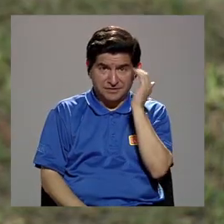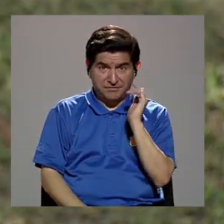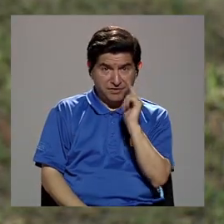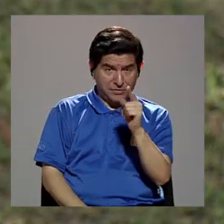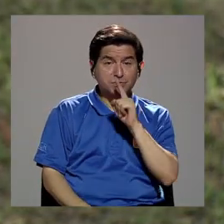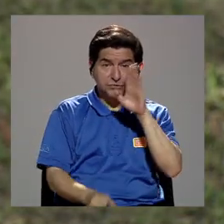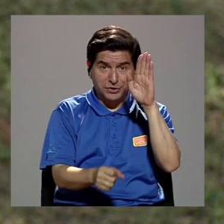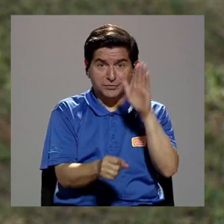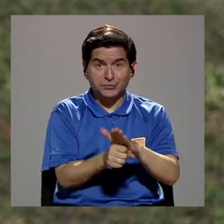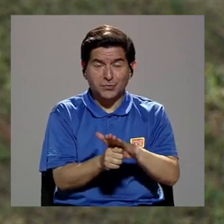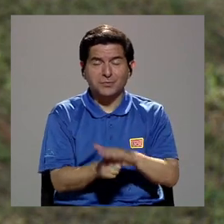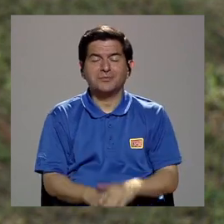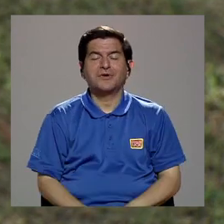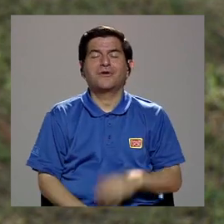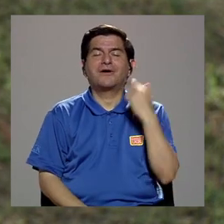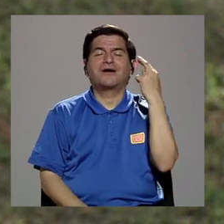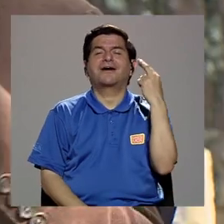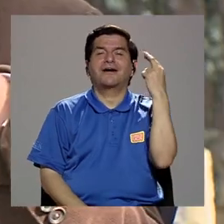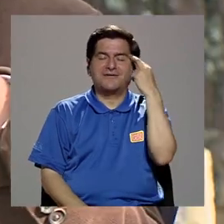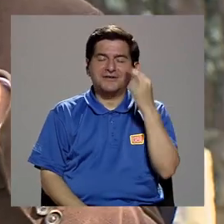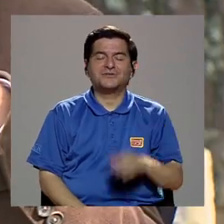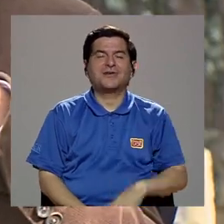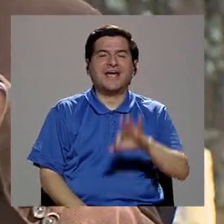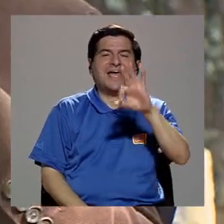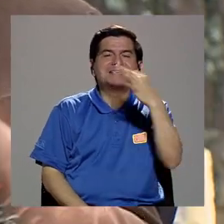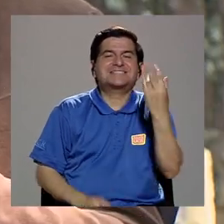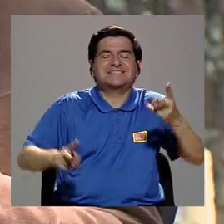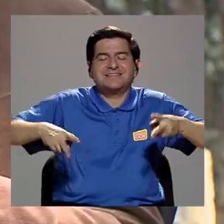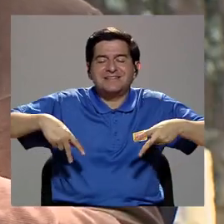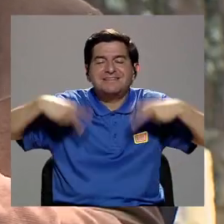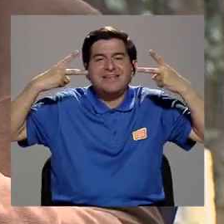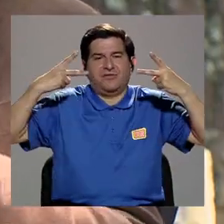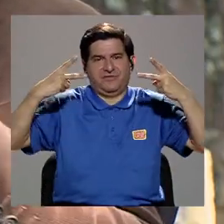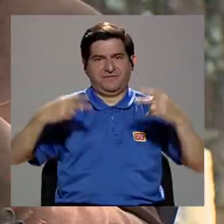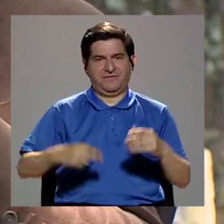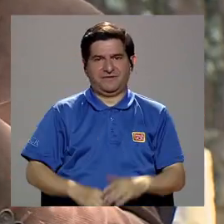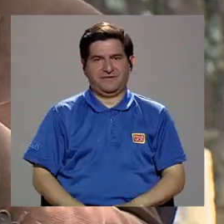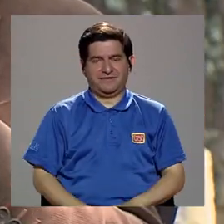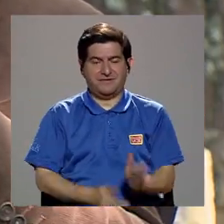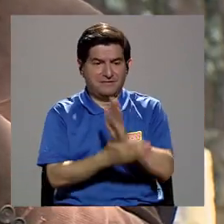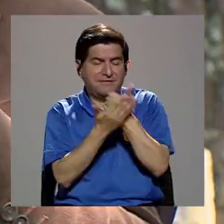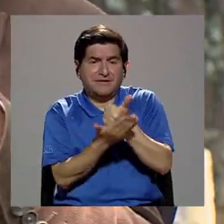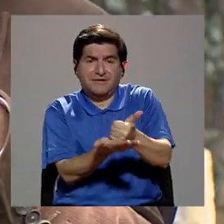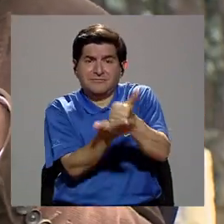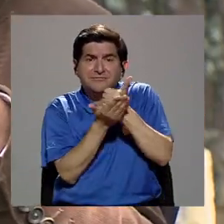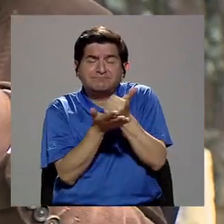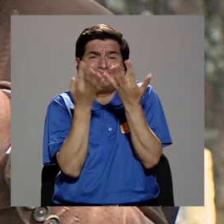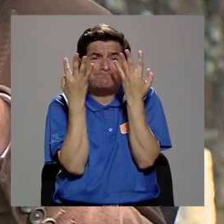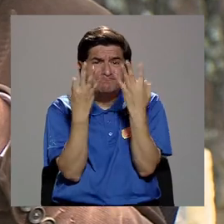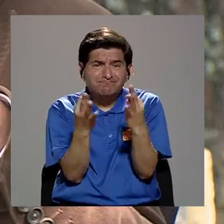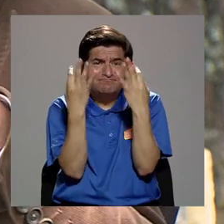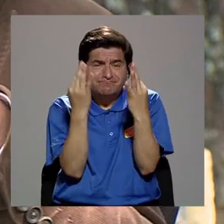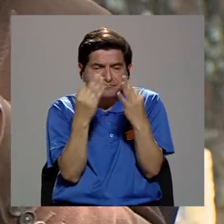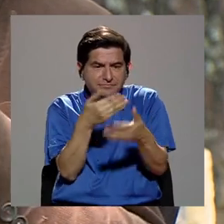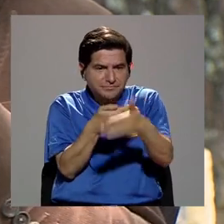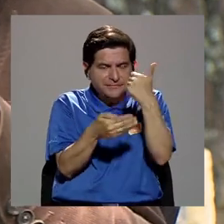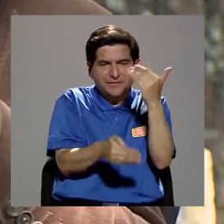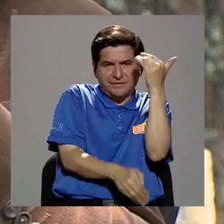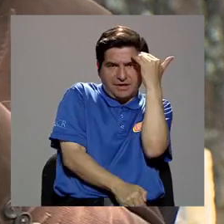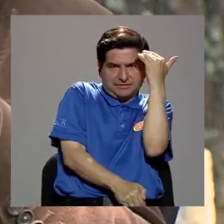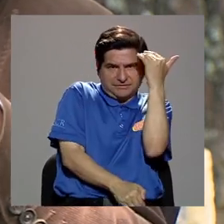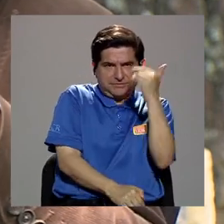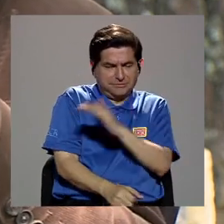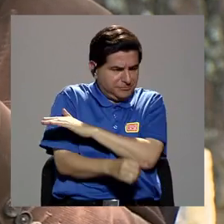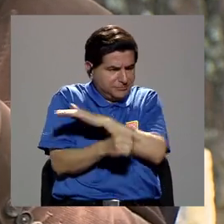sabe que si usted lo logra, por eso se llama estilo de vida, porque es algo que nos estamos tratando de